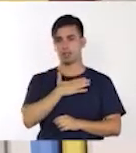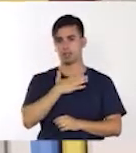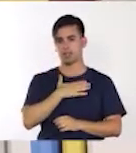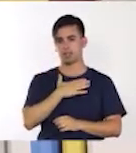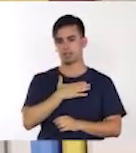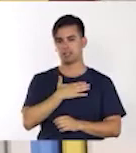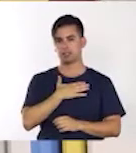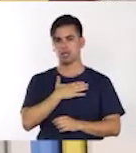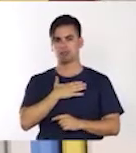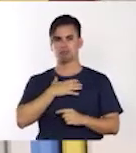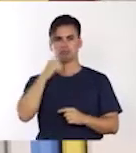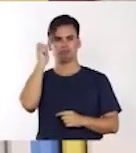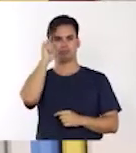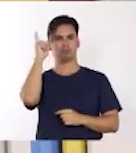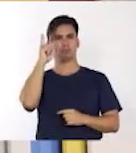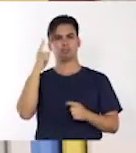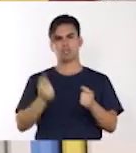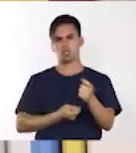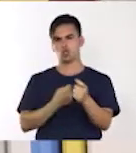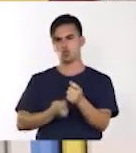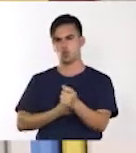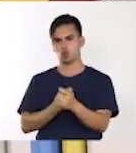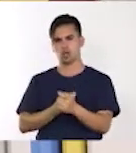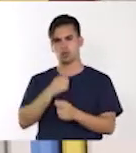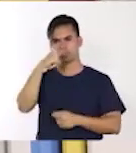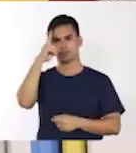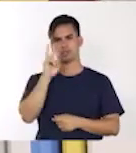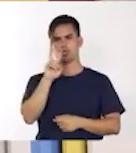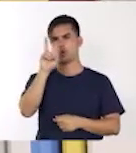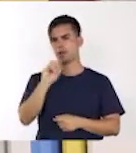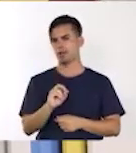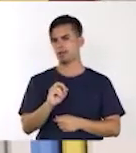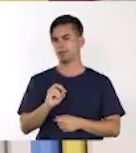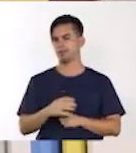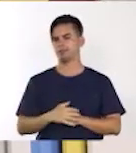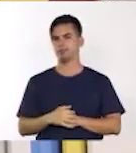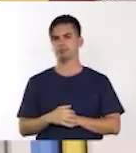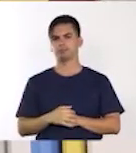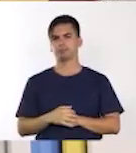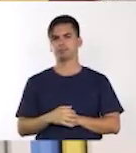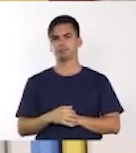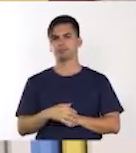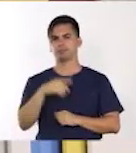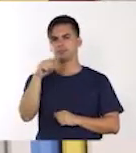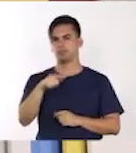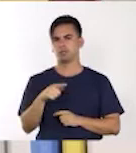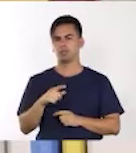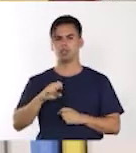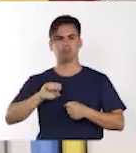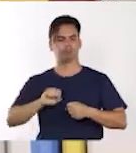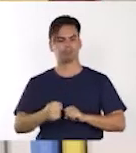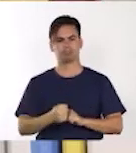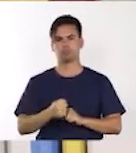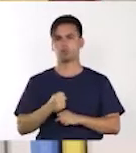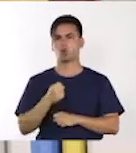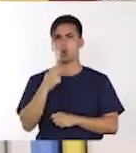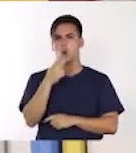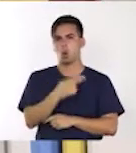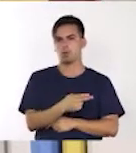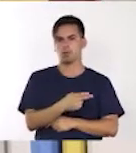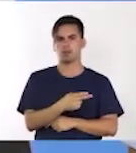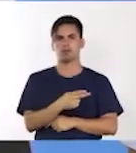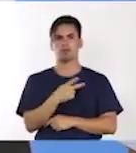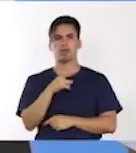independencia, el imperativo de lucha del siglo XX va a